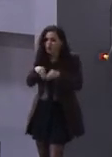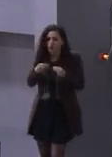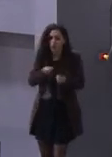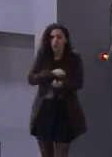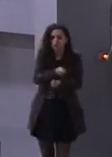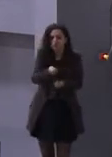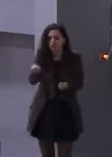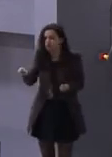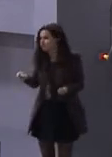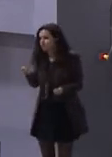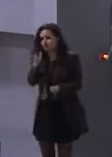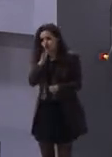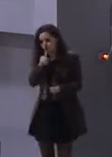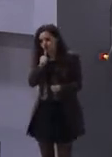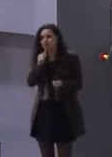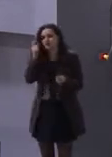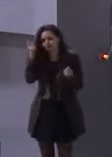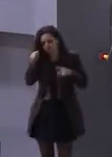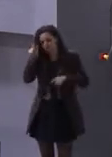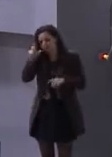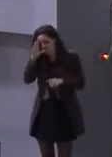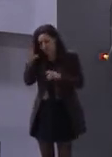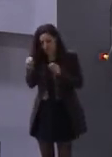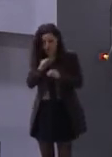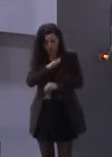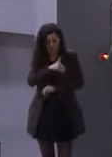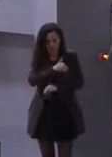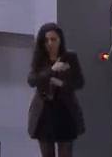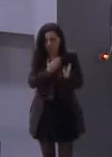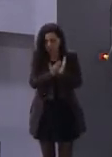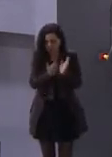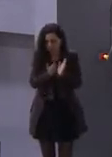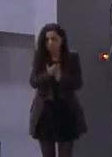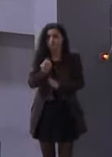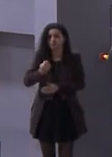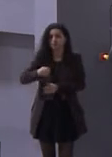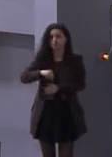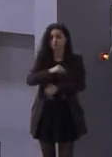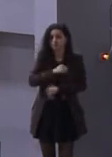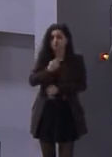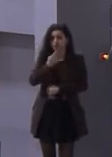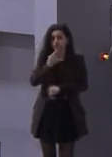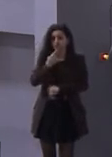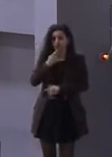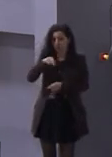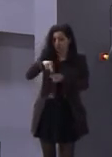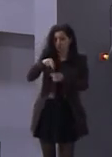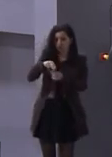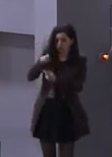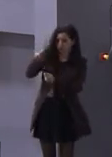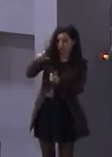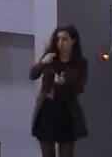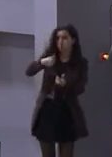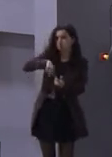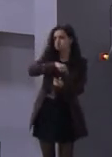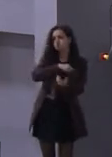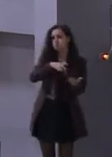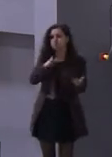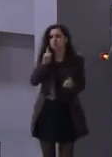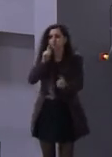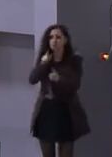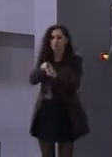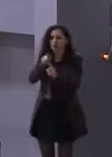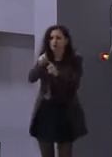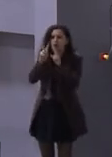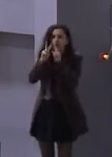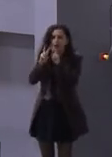se concerta con el Ministerio de Educación. Hemos dicho que esos recursos de inversión vayan a, digamos, a